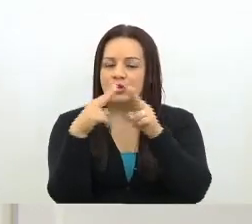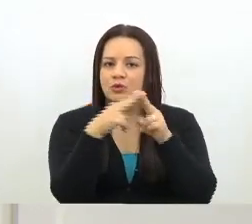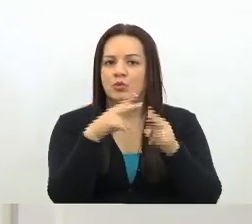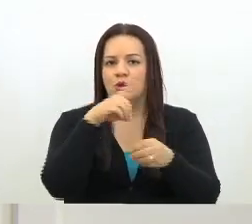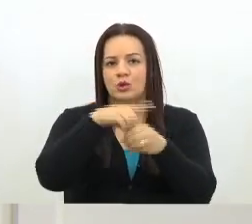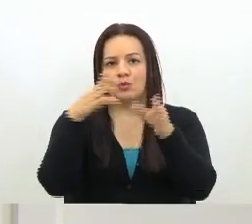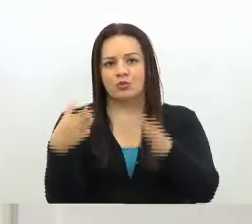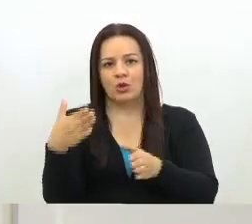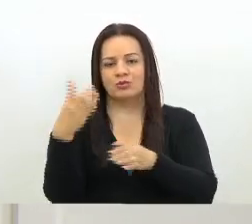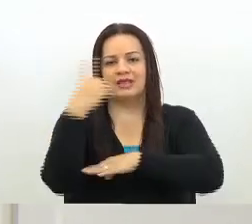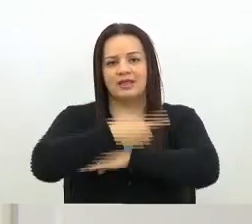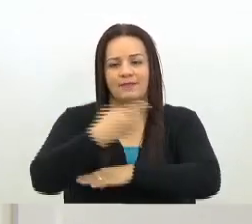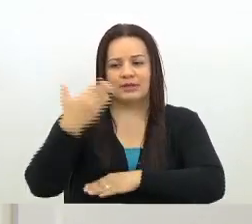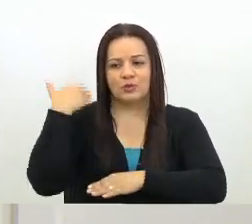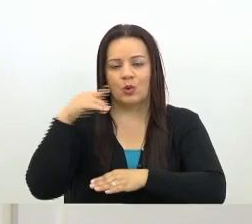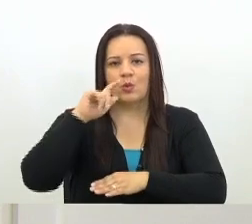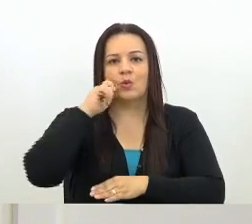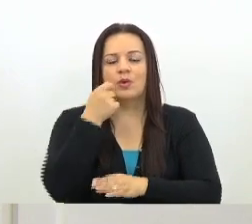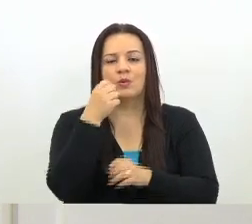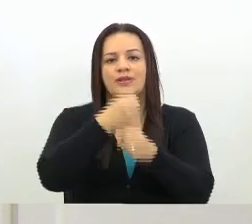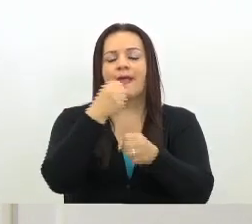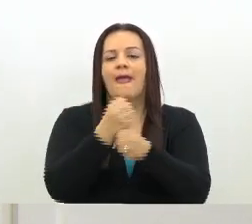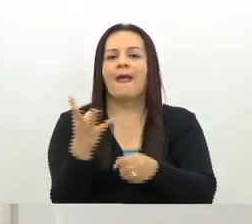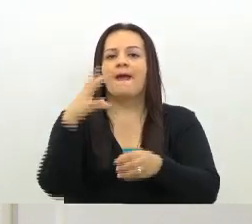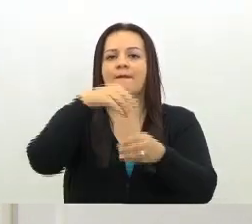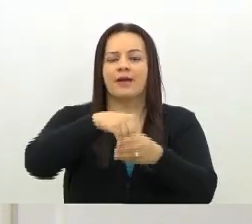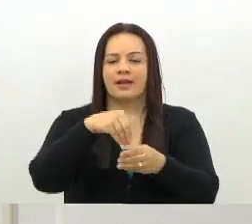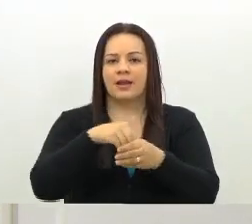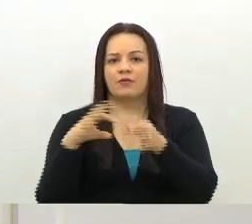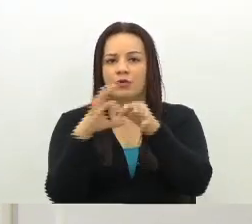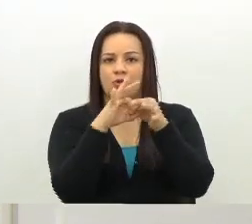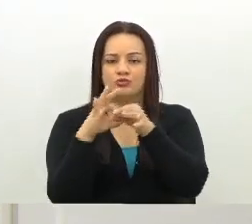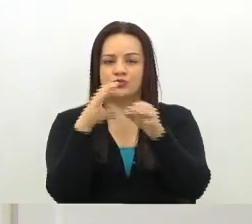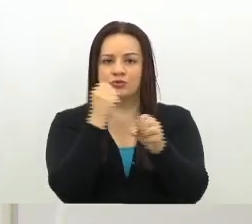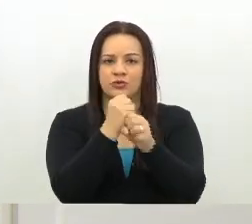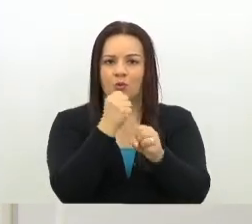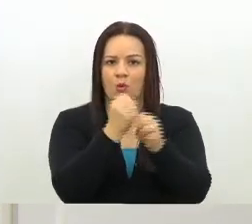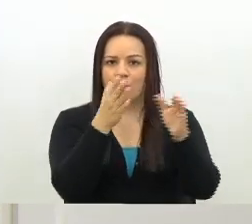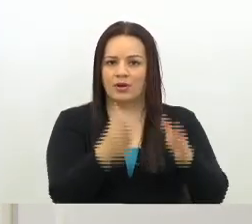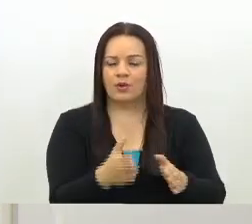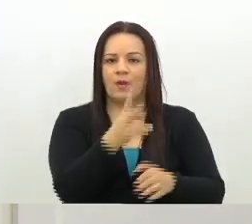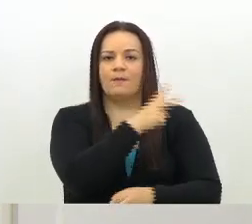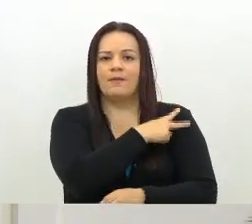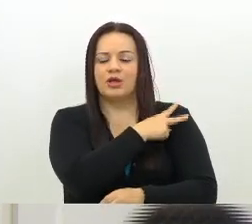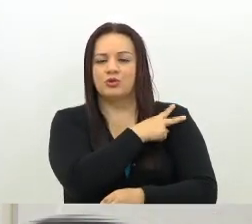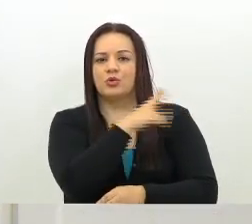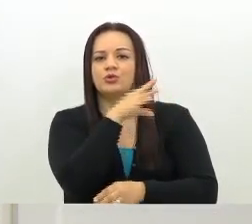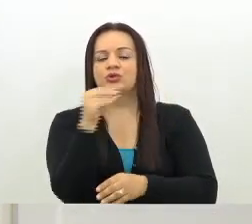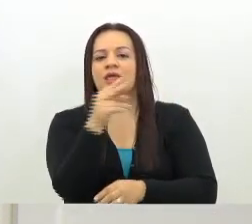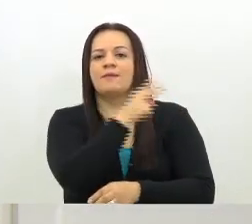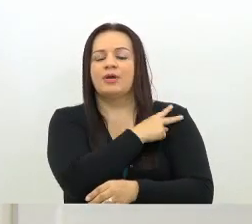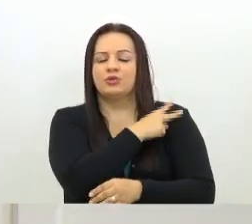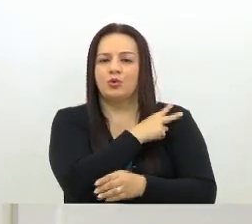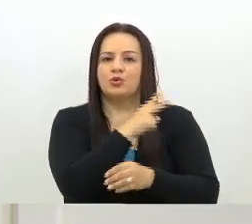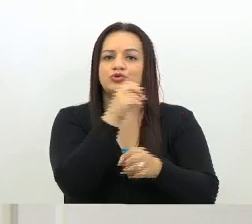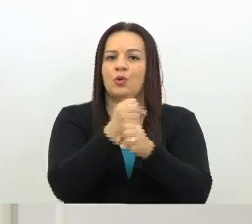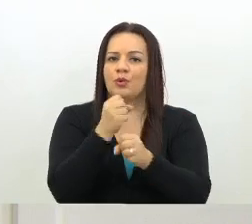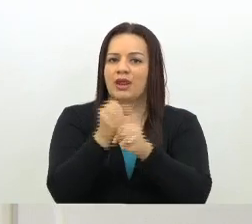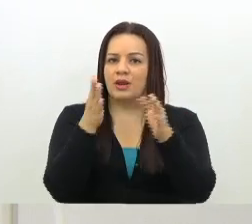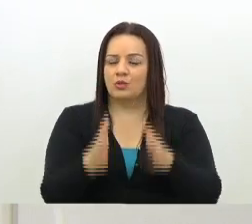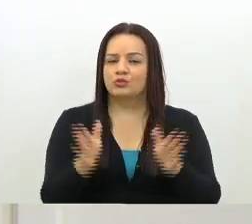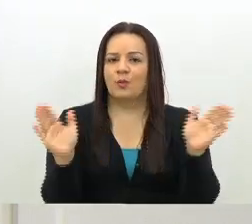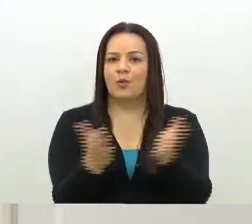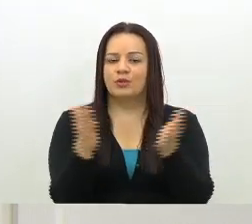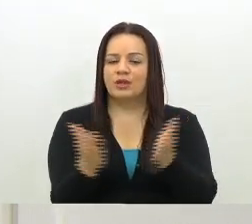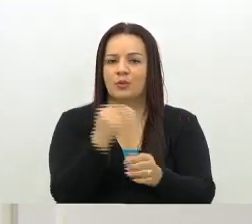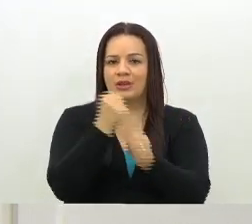el Código de Trabajo que abarca las relaciones entre obreros, entre patronos y entre patronos y obreros con motivo del trabajo. Su